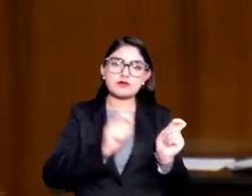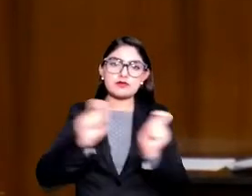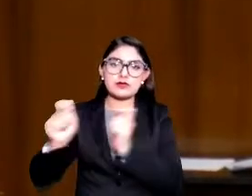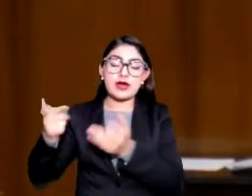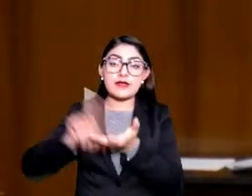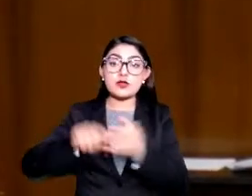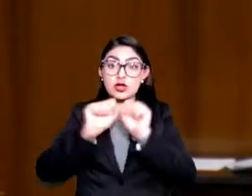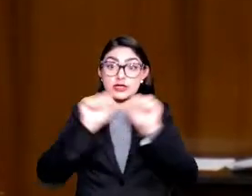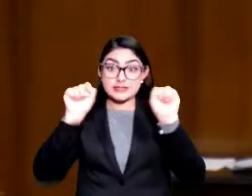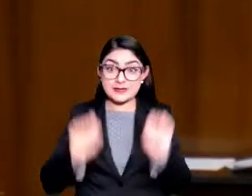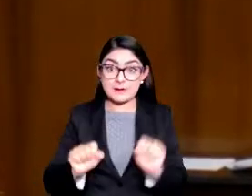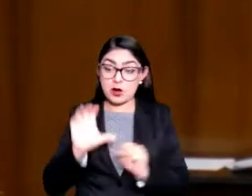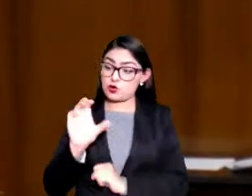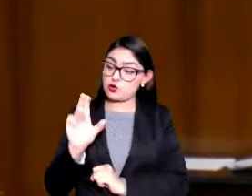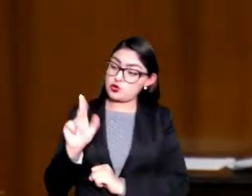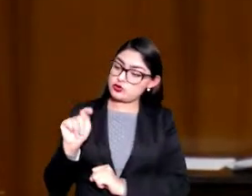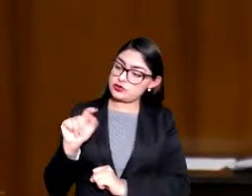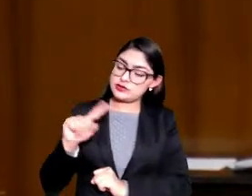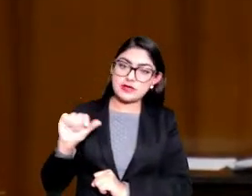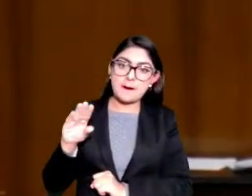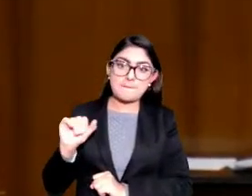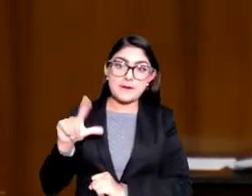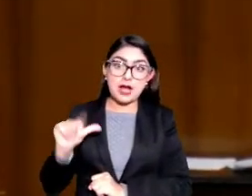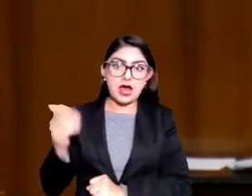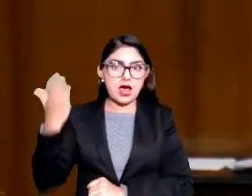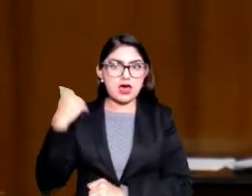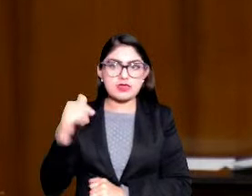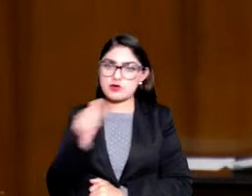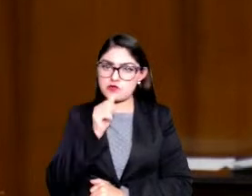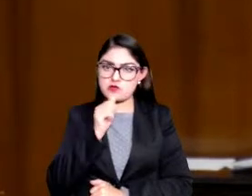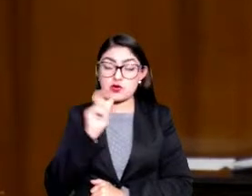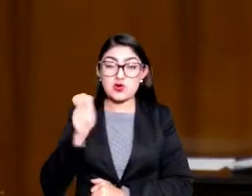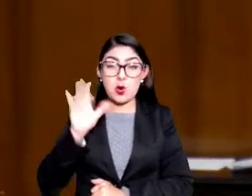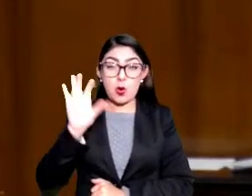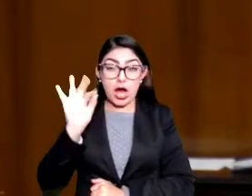Cutzamala, acción que no se había realizado hace más de 40 años.